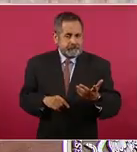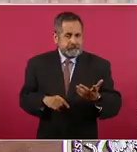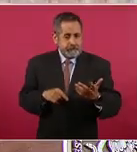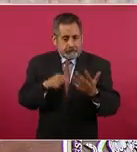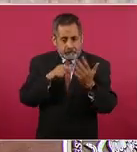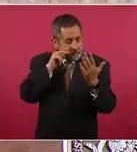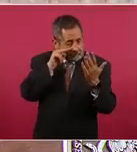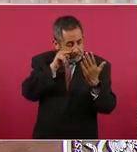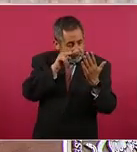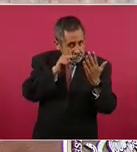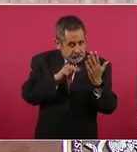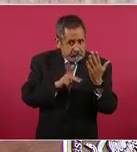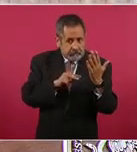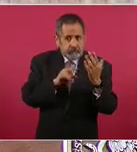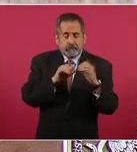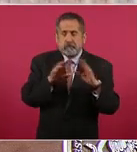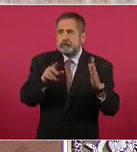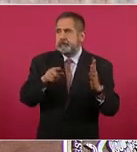hablan de